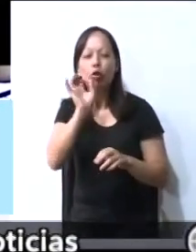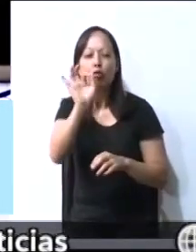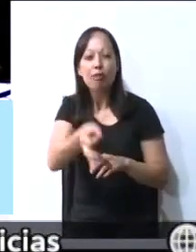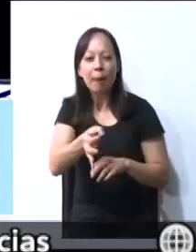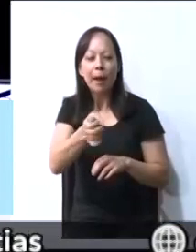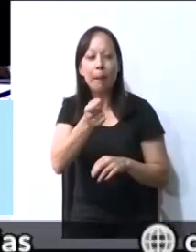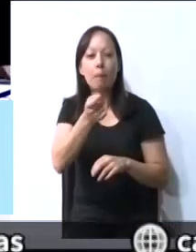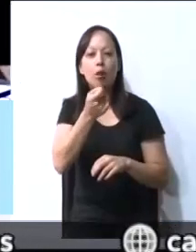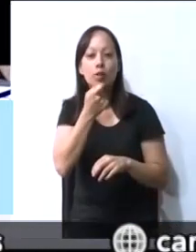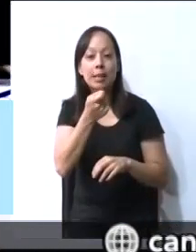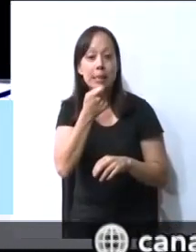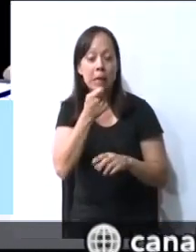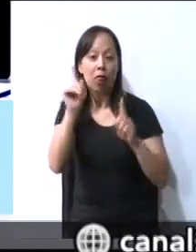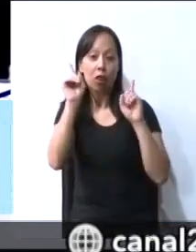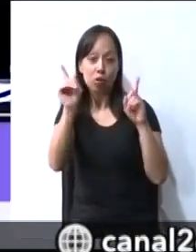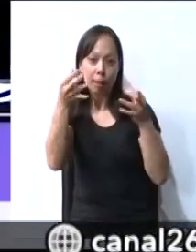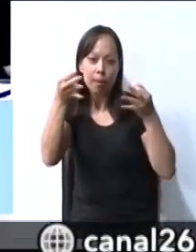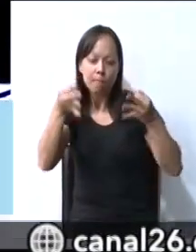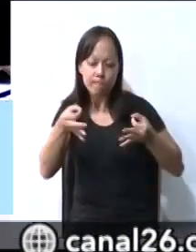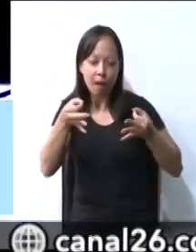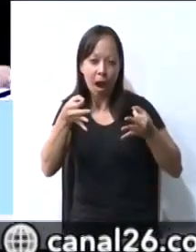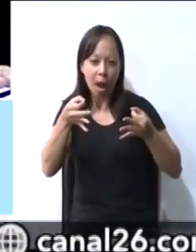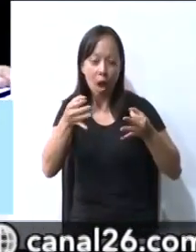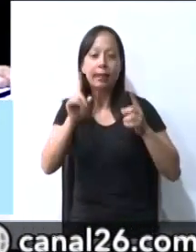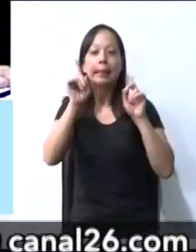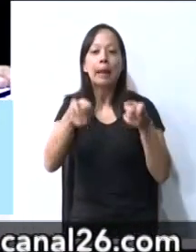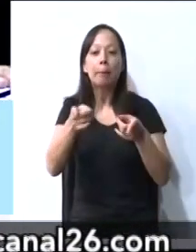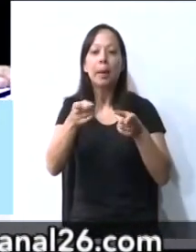buenos estudiantes ni buenas escuelas.